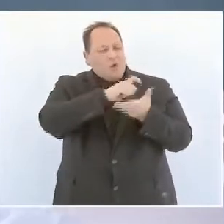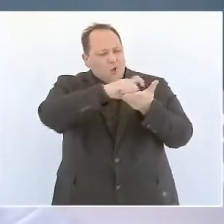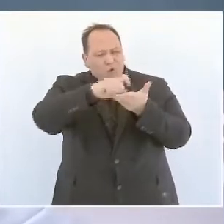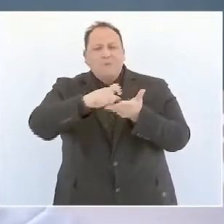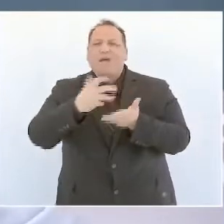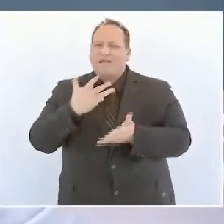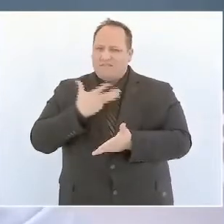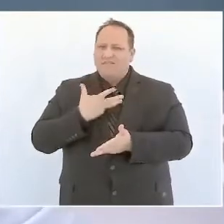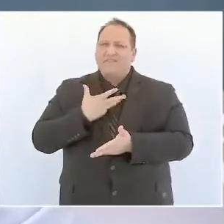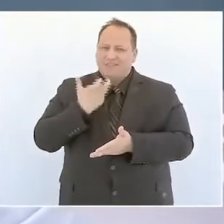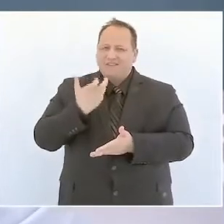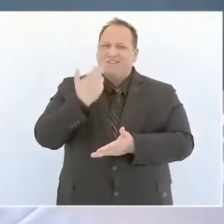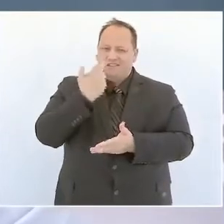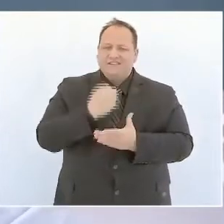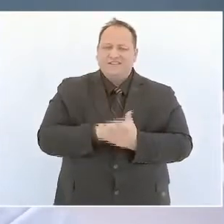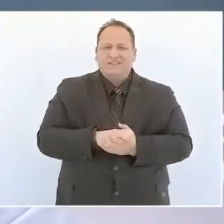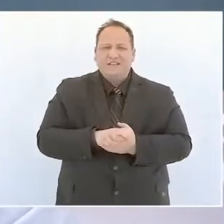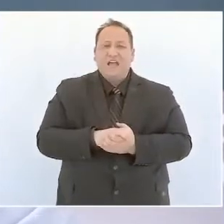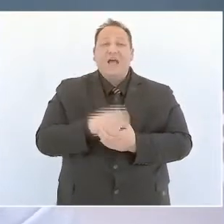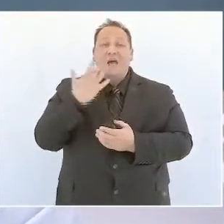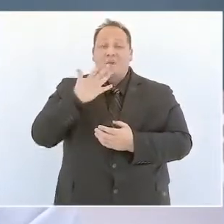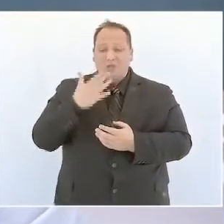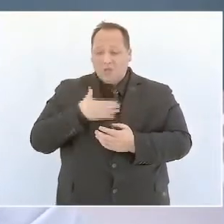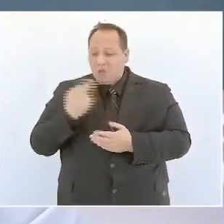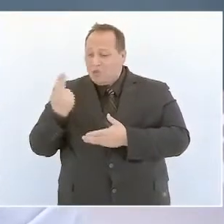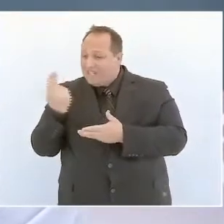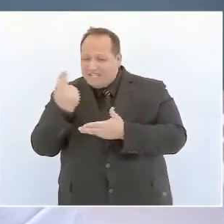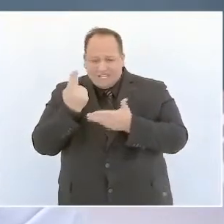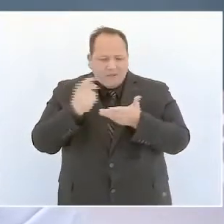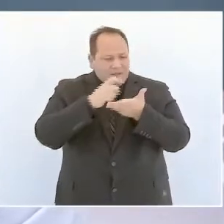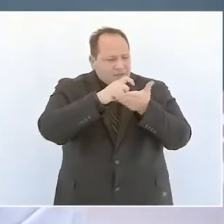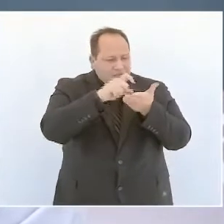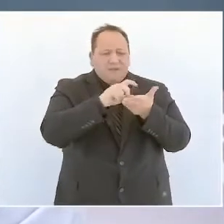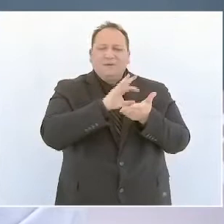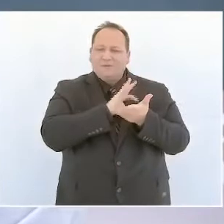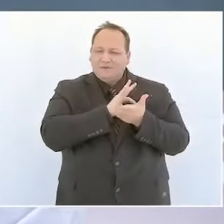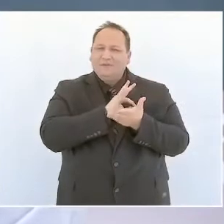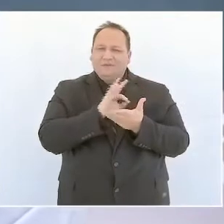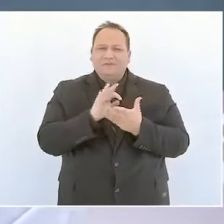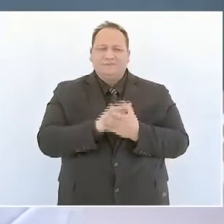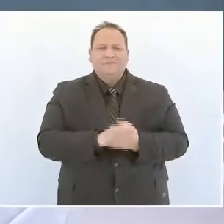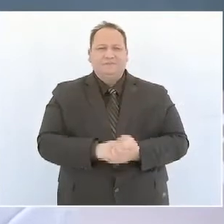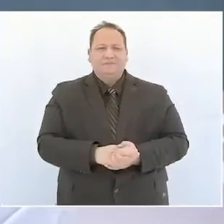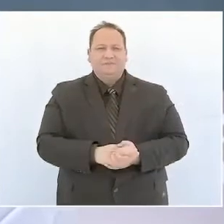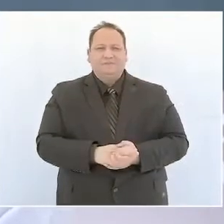lo básico para sus necesidades.